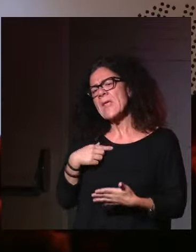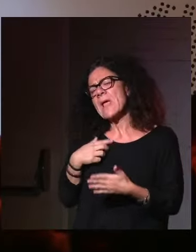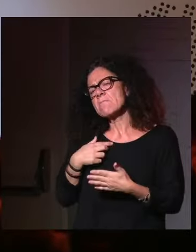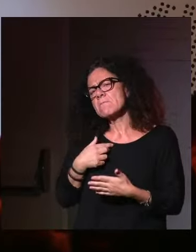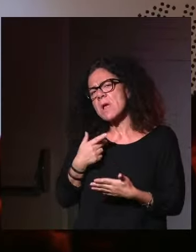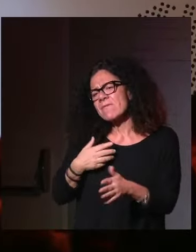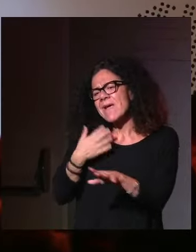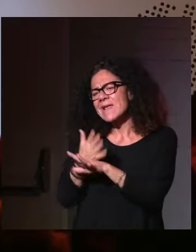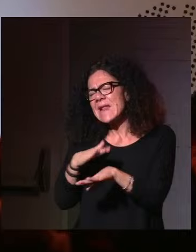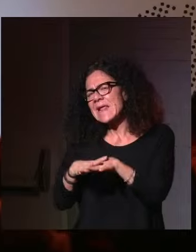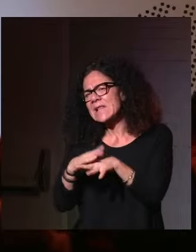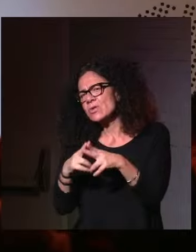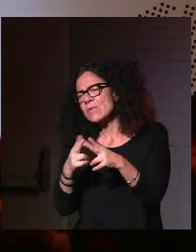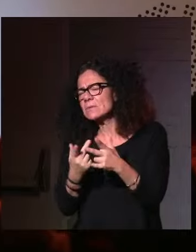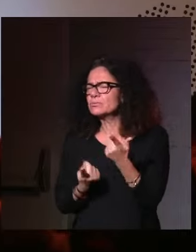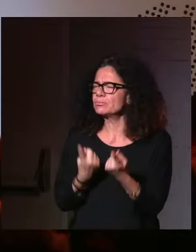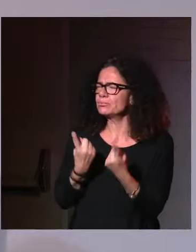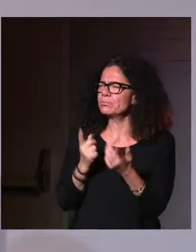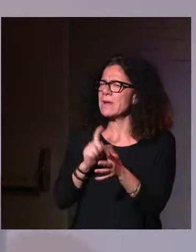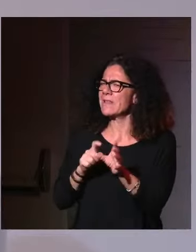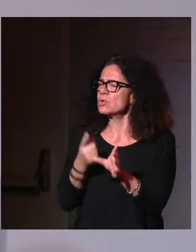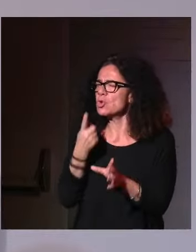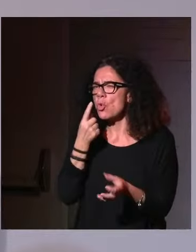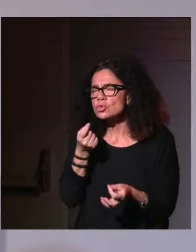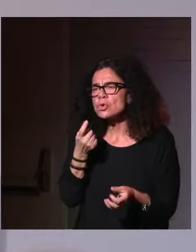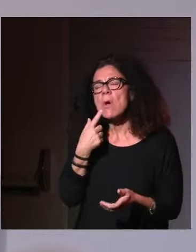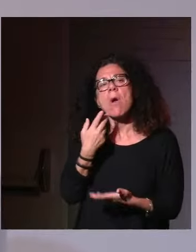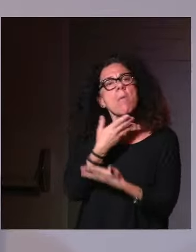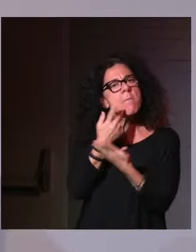apariciones en redes estamos viendo cómo